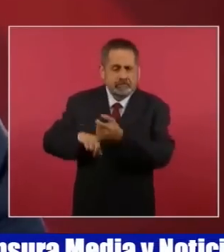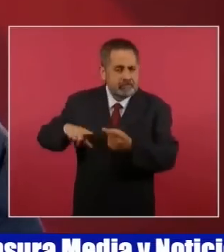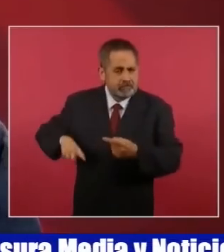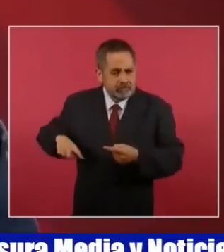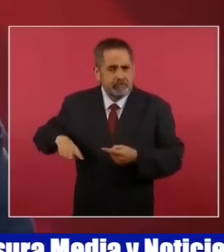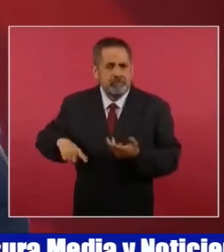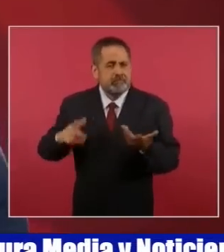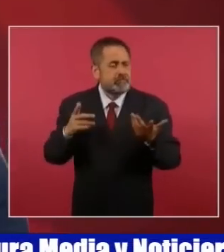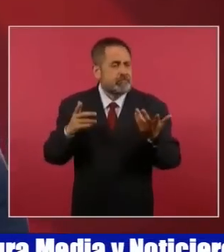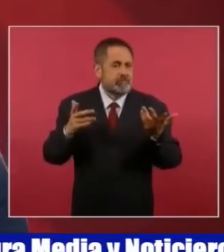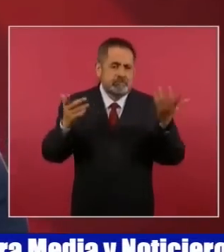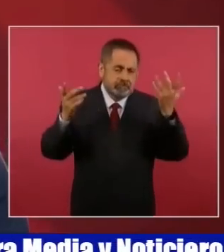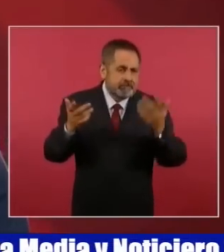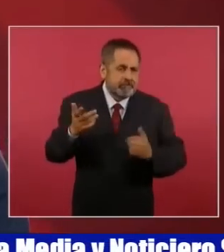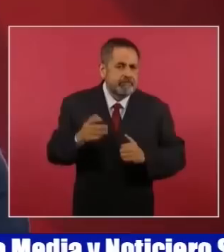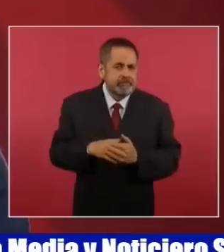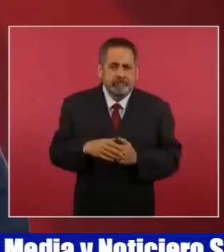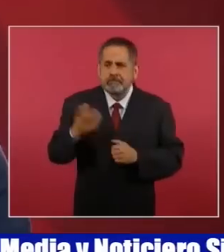las distintas